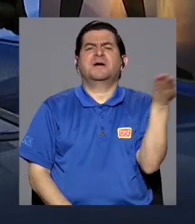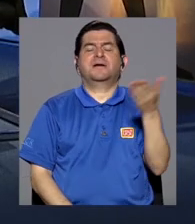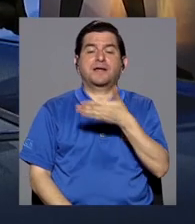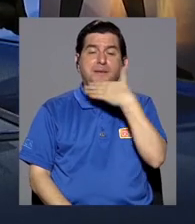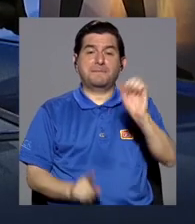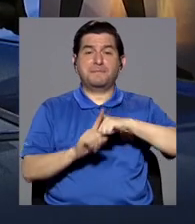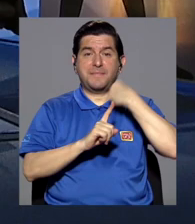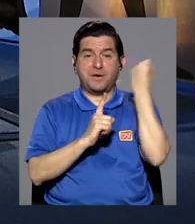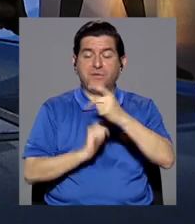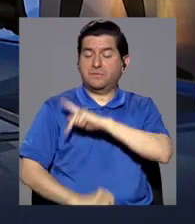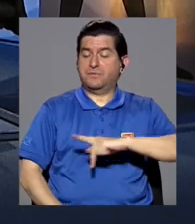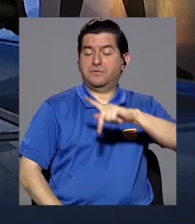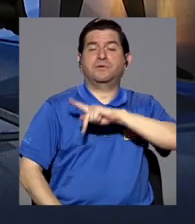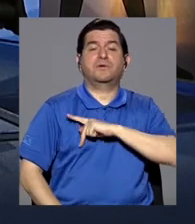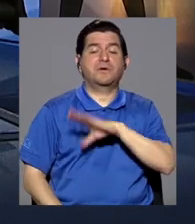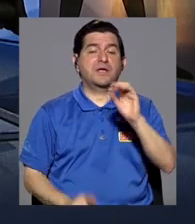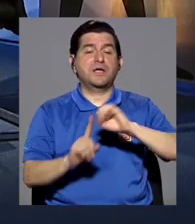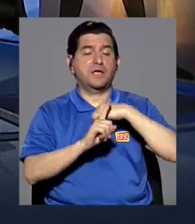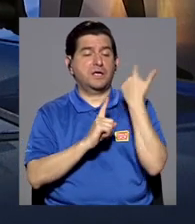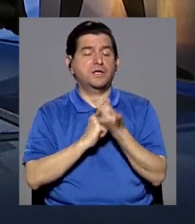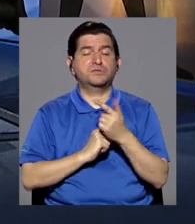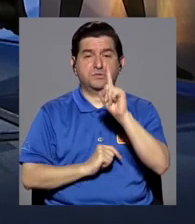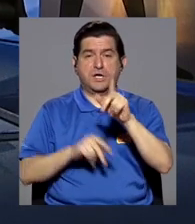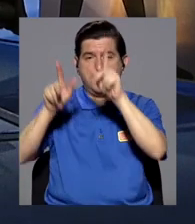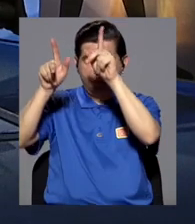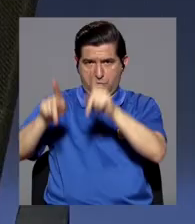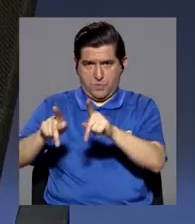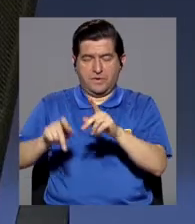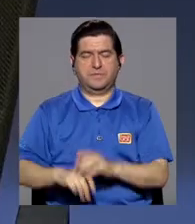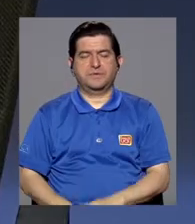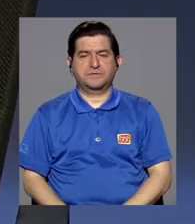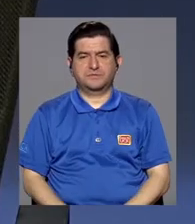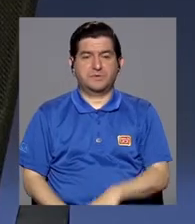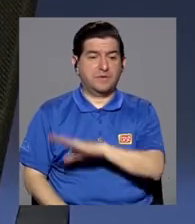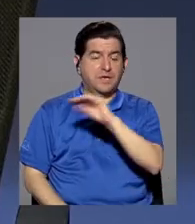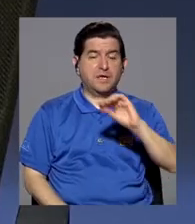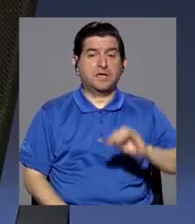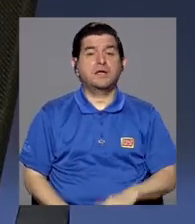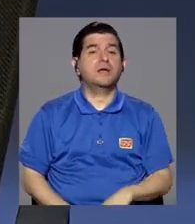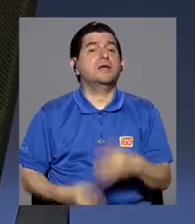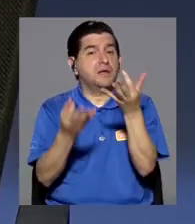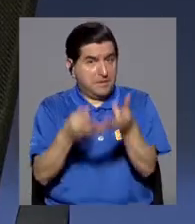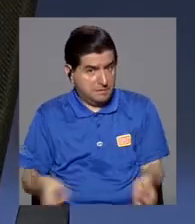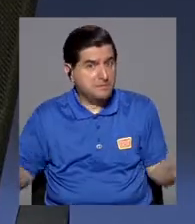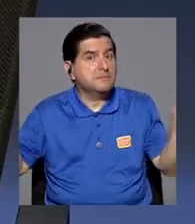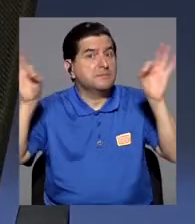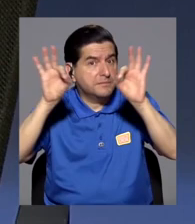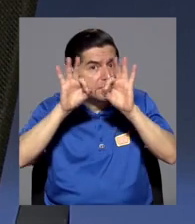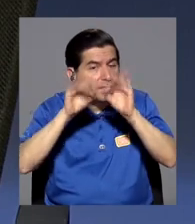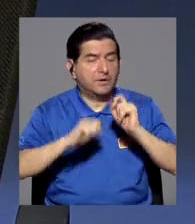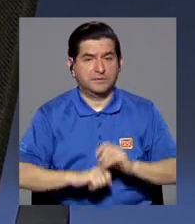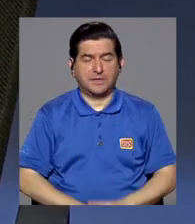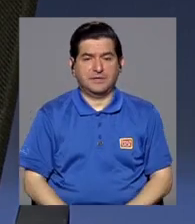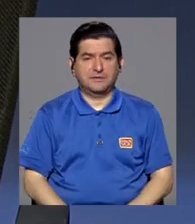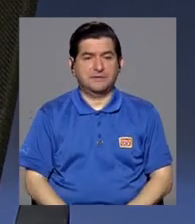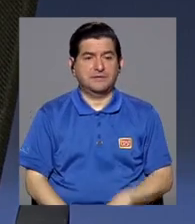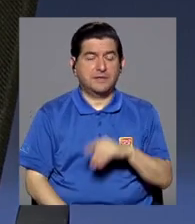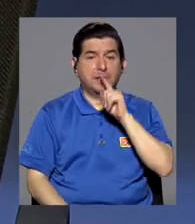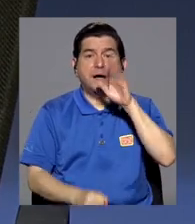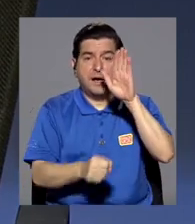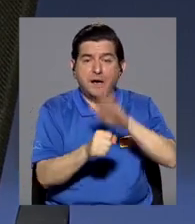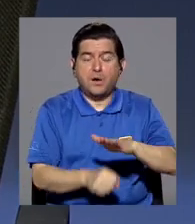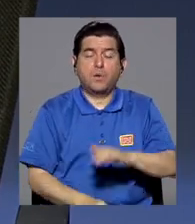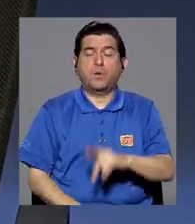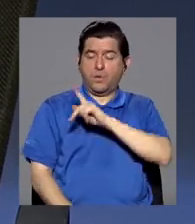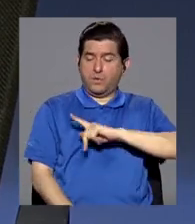mejorar las condiciones personales y sociales de una persona y otra cuestión muy importante es que justamente en este